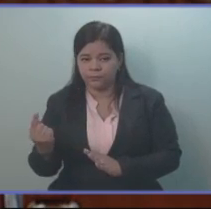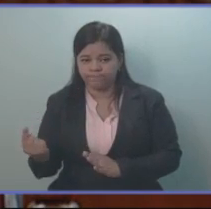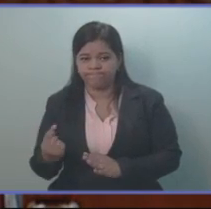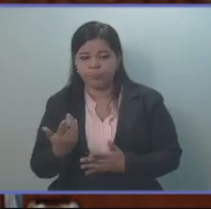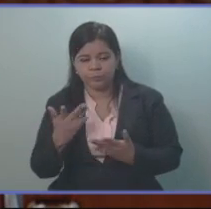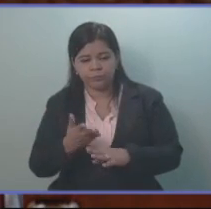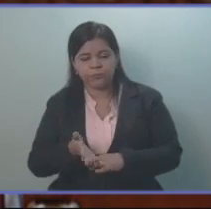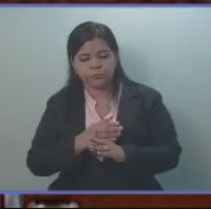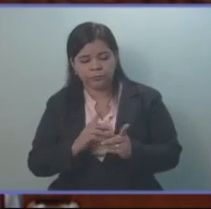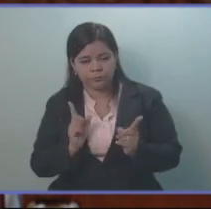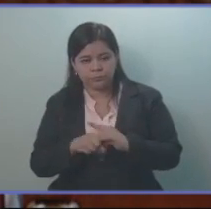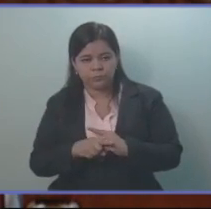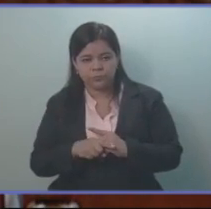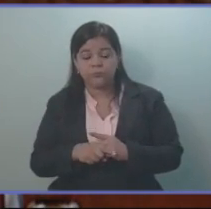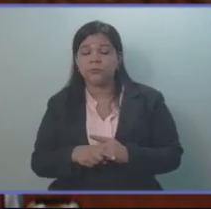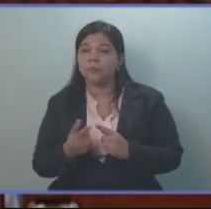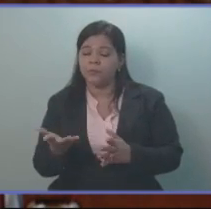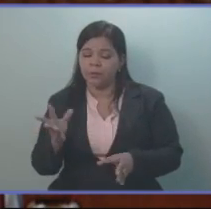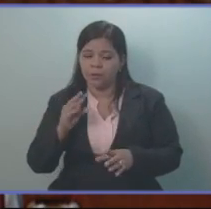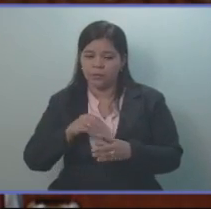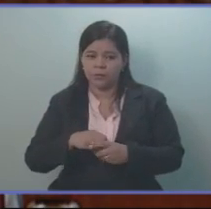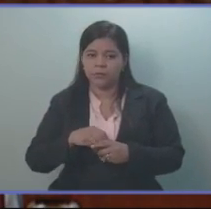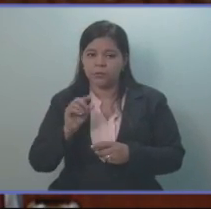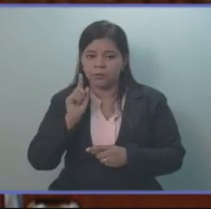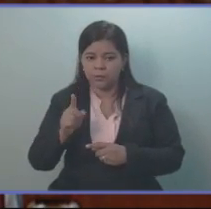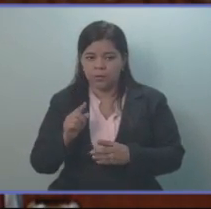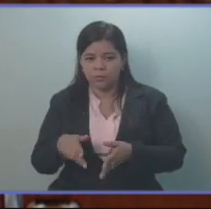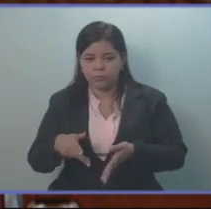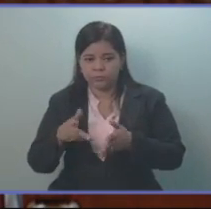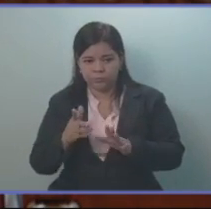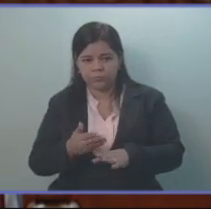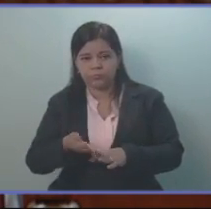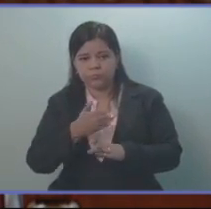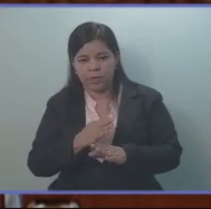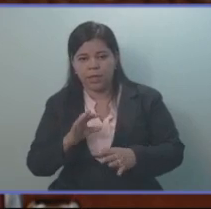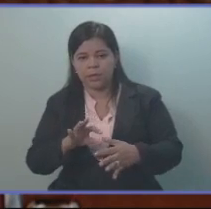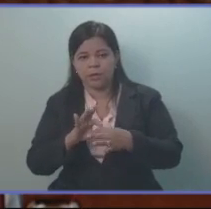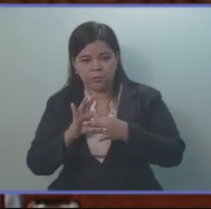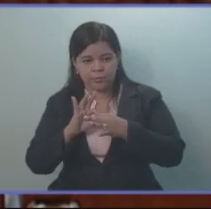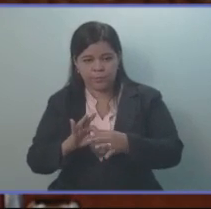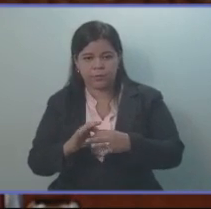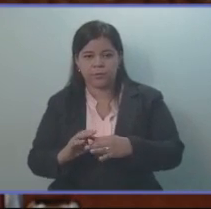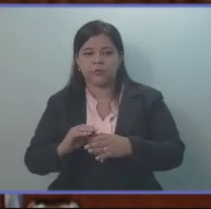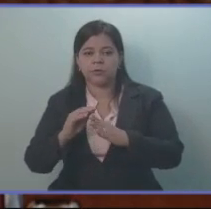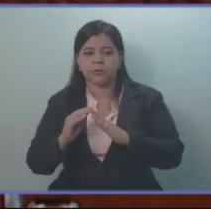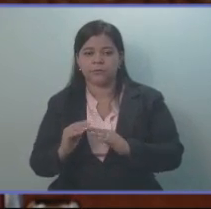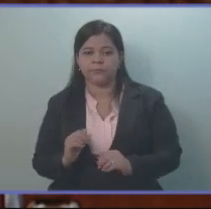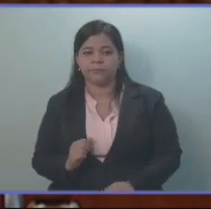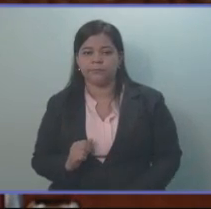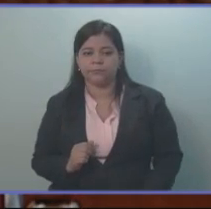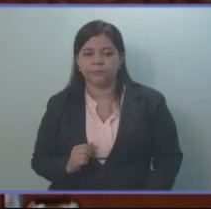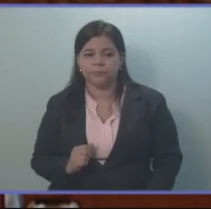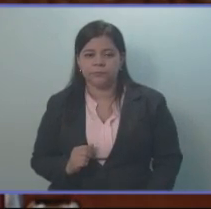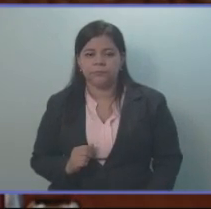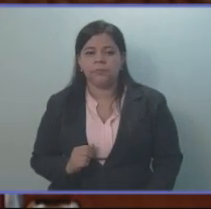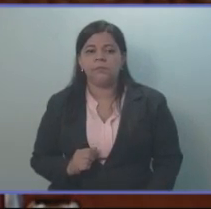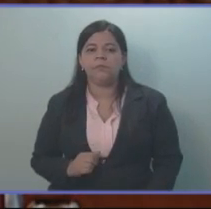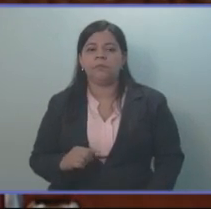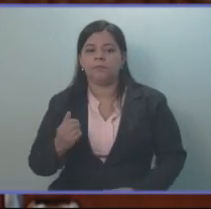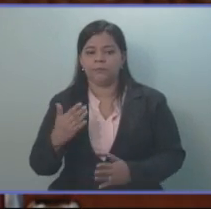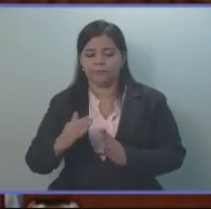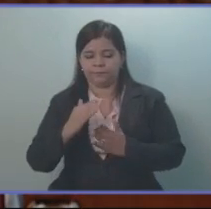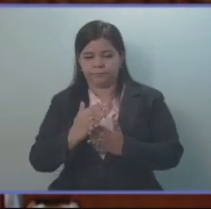su uso, el cual forma parte de uno de los inmuebles a transferir en las cooperativas de vivienda por ayuda mutua.